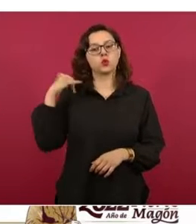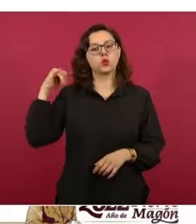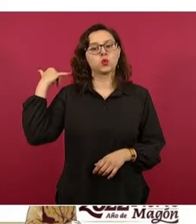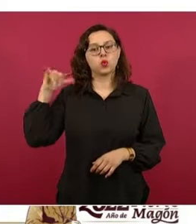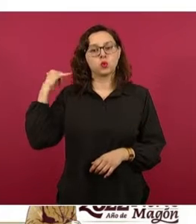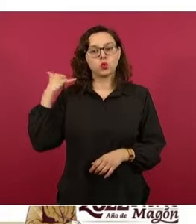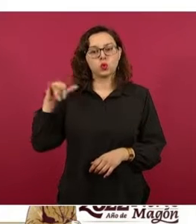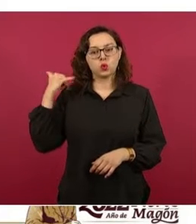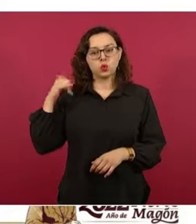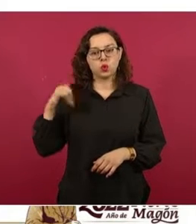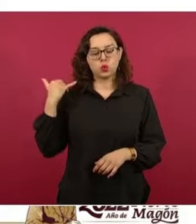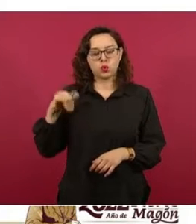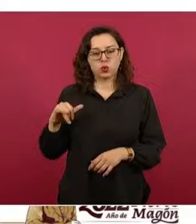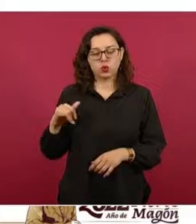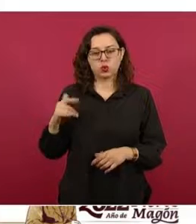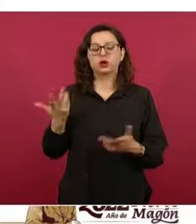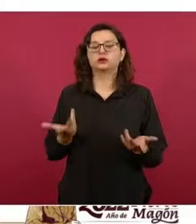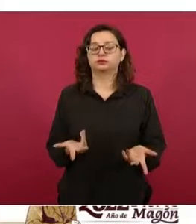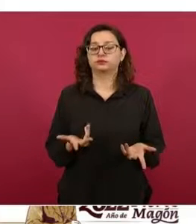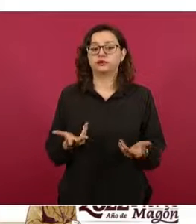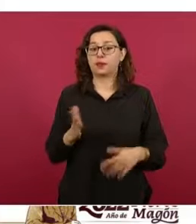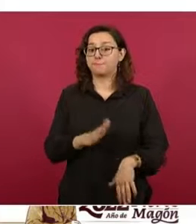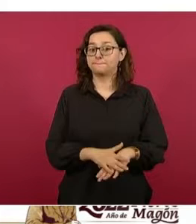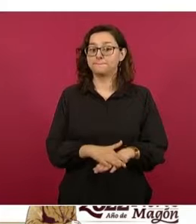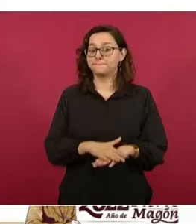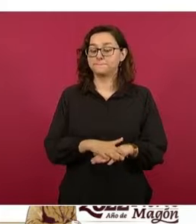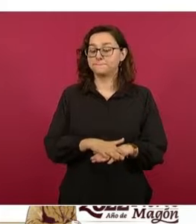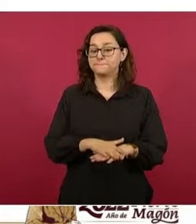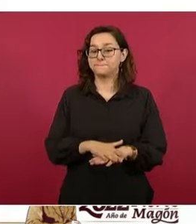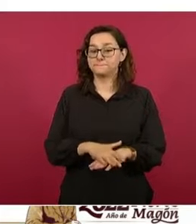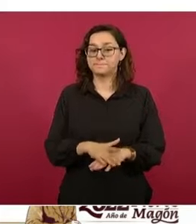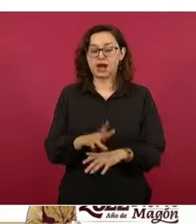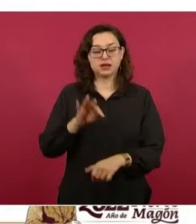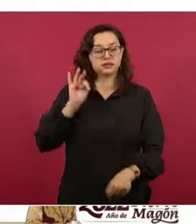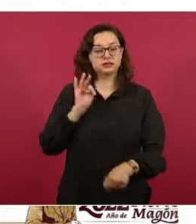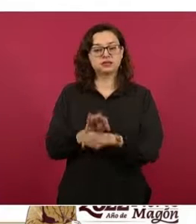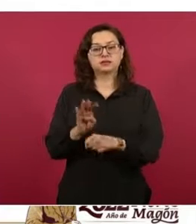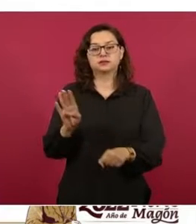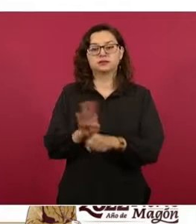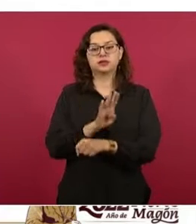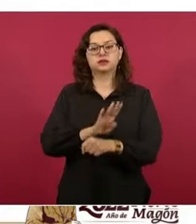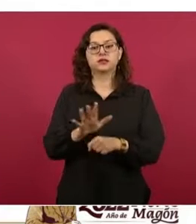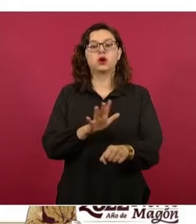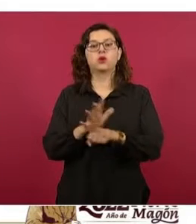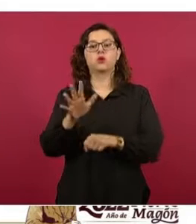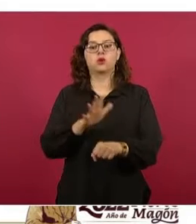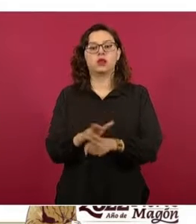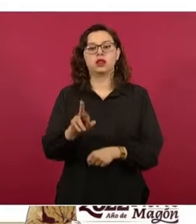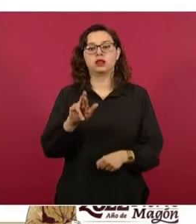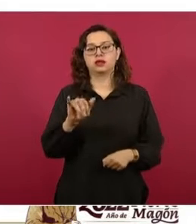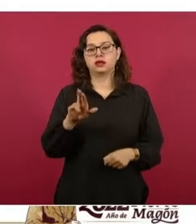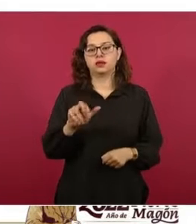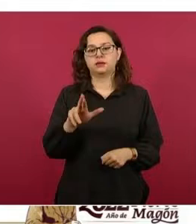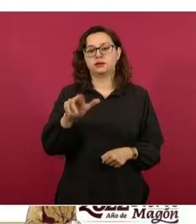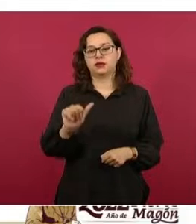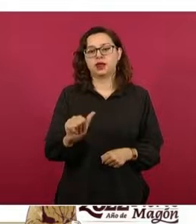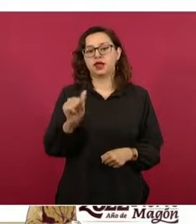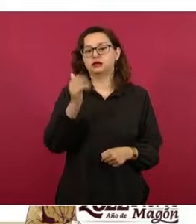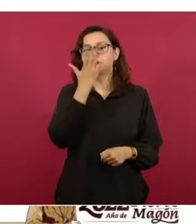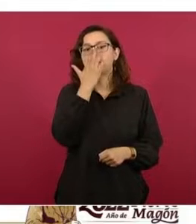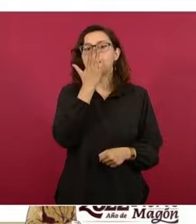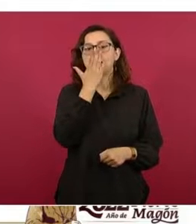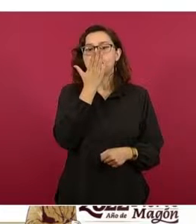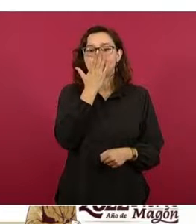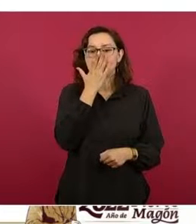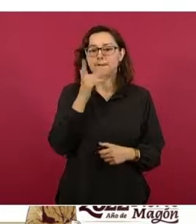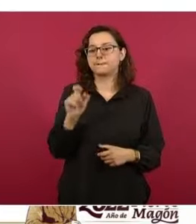Un ejemplo de ellos, el que tiene la diferencia más alta en favor del consumidor, Rivera Gas de Nogales, Sonora, con un precio al